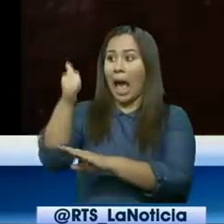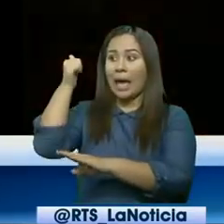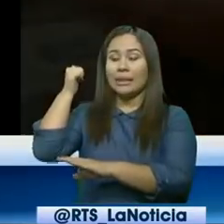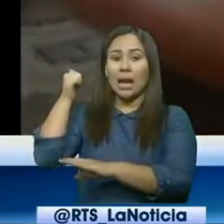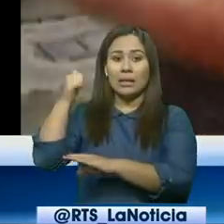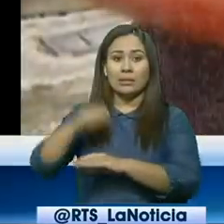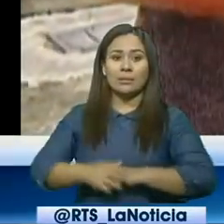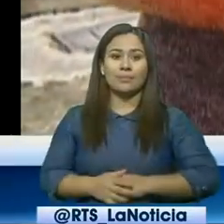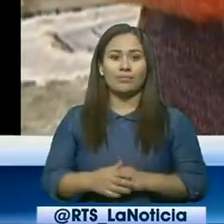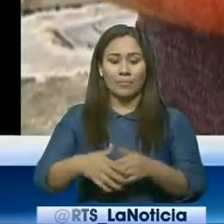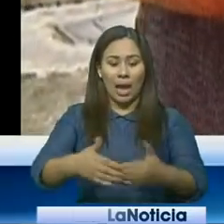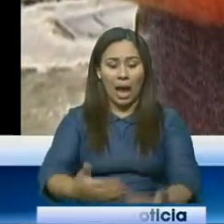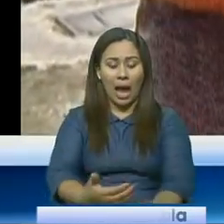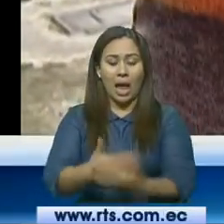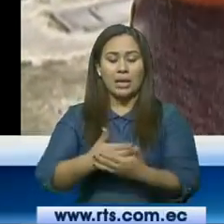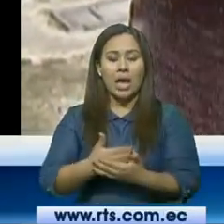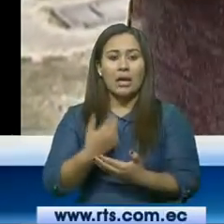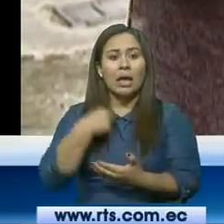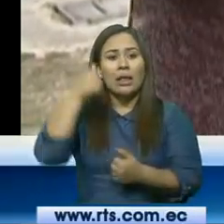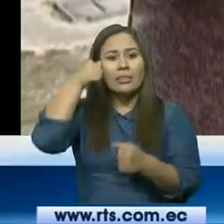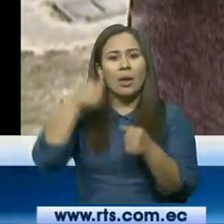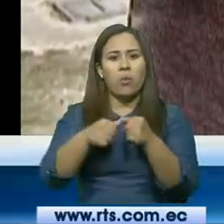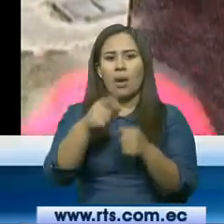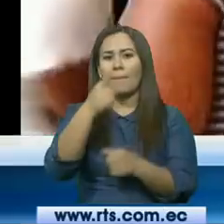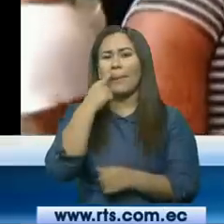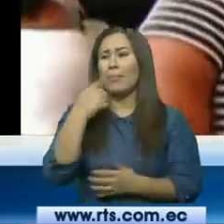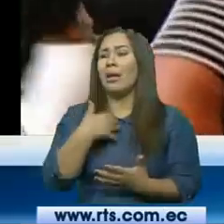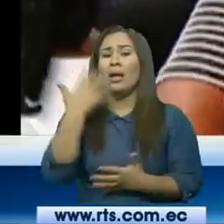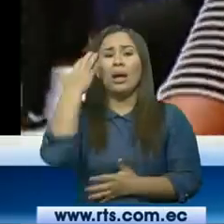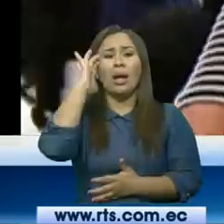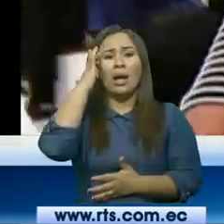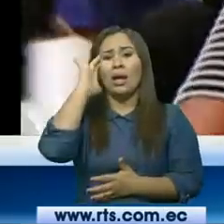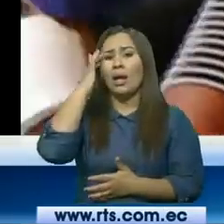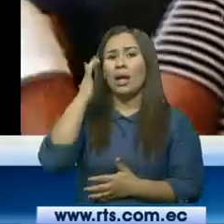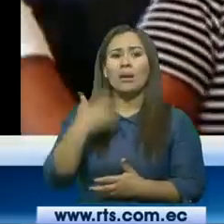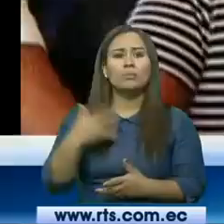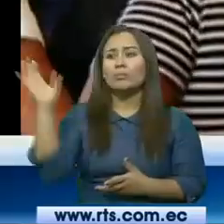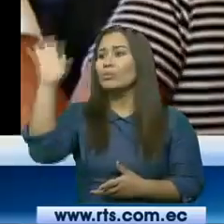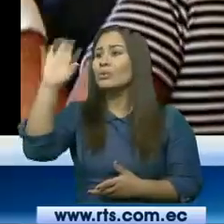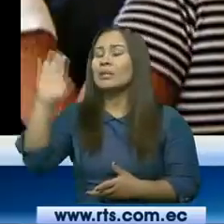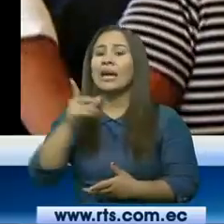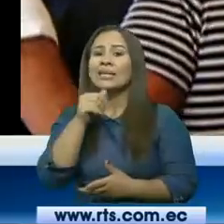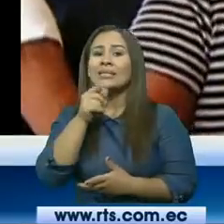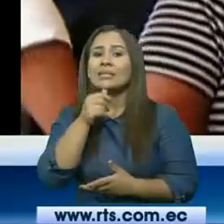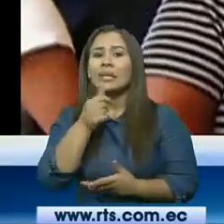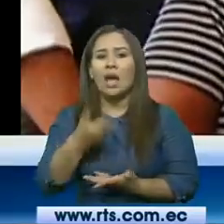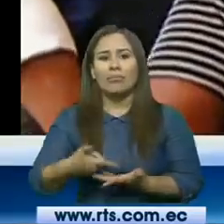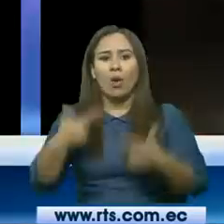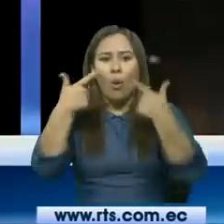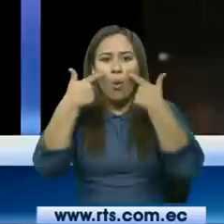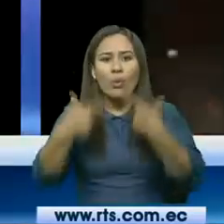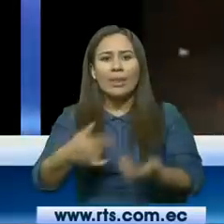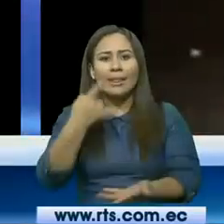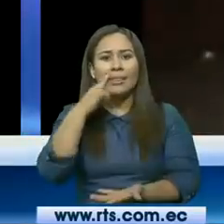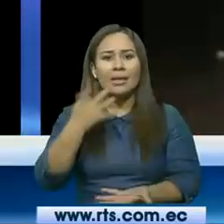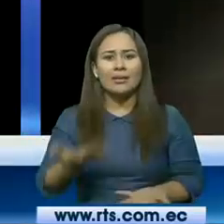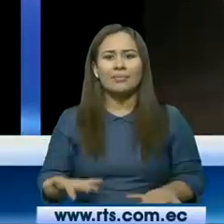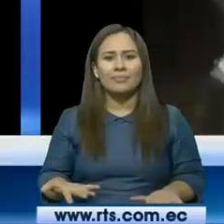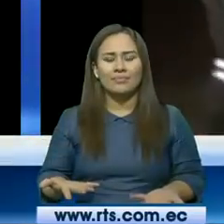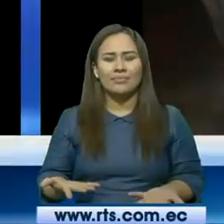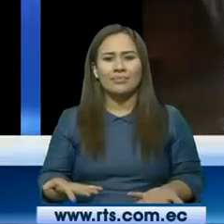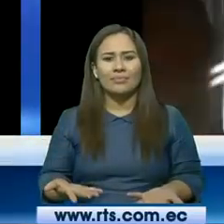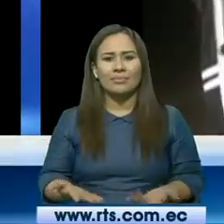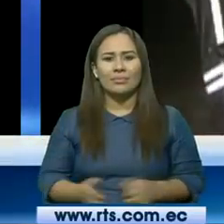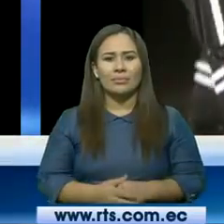del auto que recuerda todo comenta el padre desesperado por encontrar una guía para el niño que ninguno luego estoy